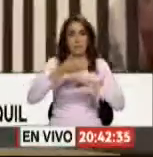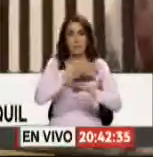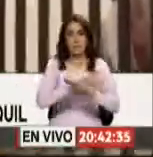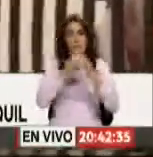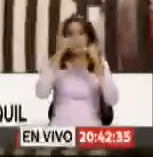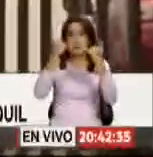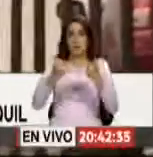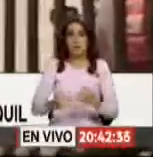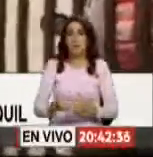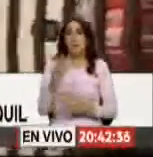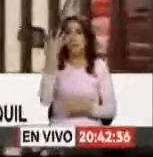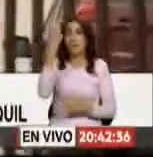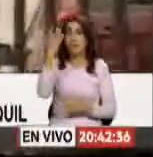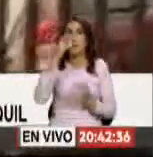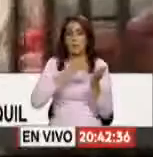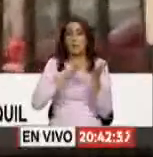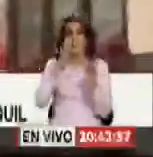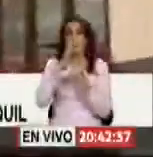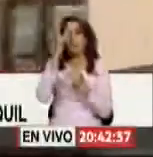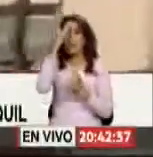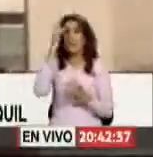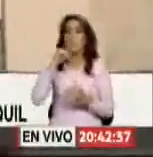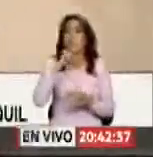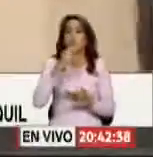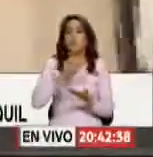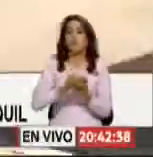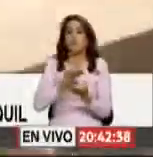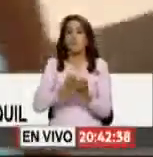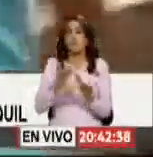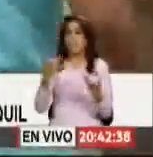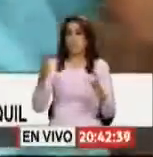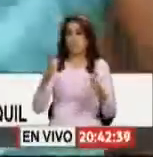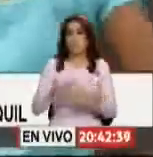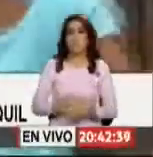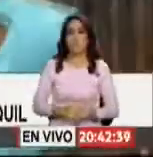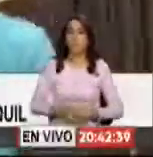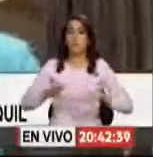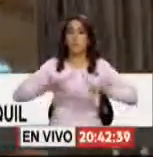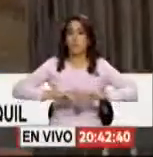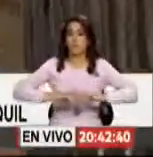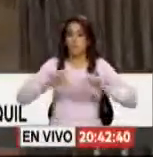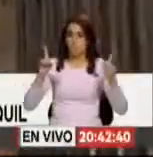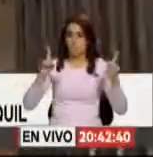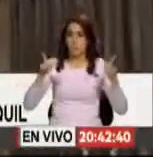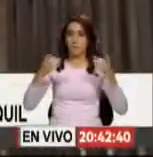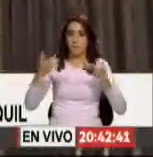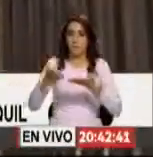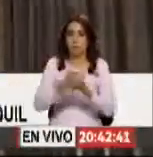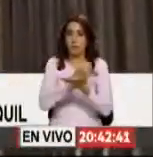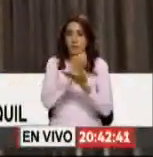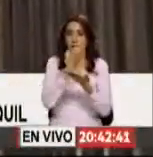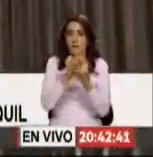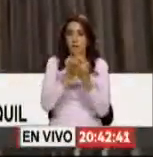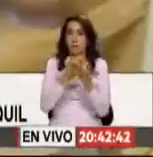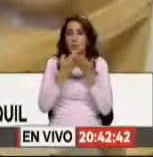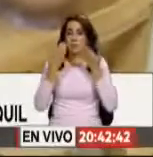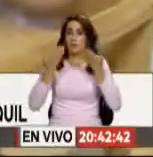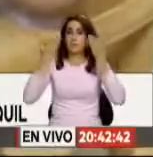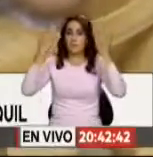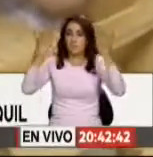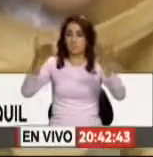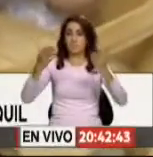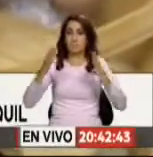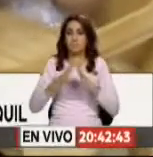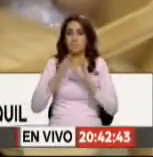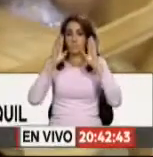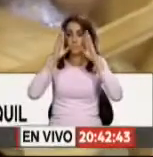este 15 de abril por falta de recursos económicos. Sin embargo, con el rescate financiero, este centro nutricional